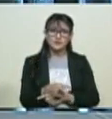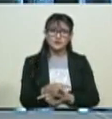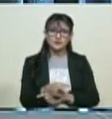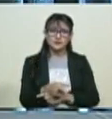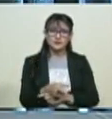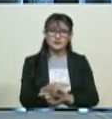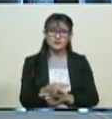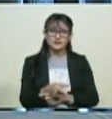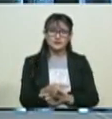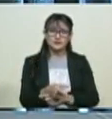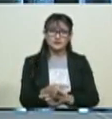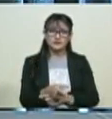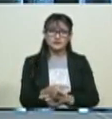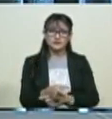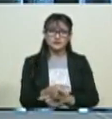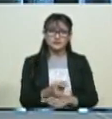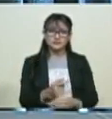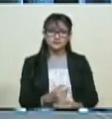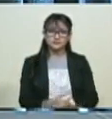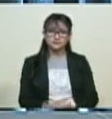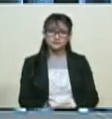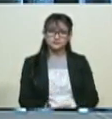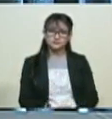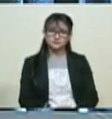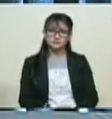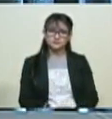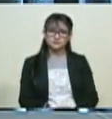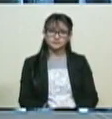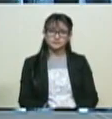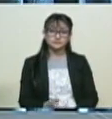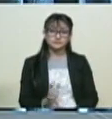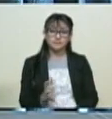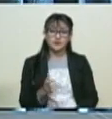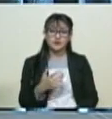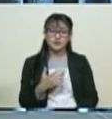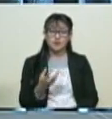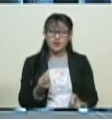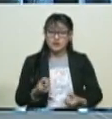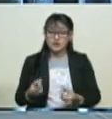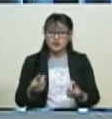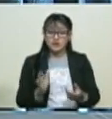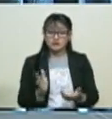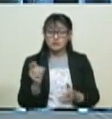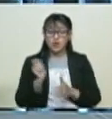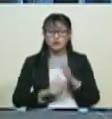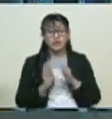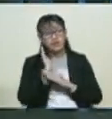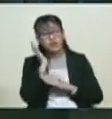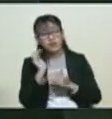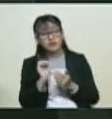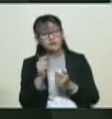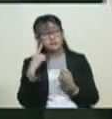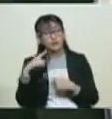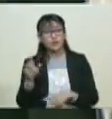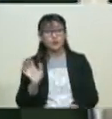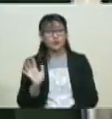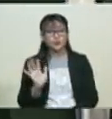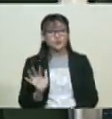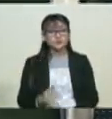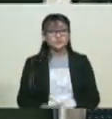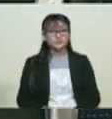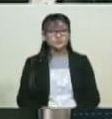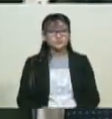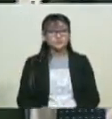lo cual permite que que uno no se duerma en los laureles en el caso de que existan laureles en algún